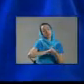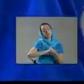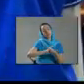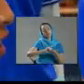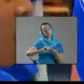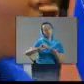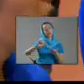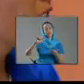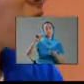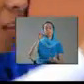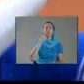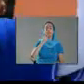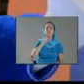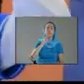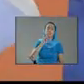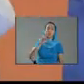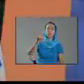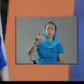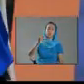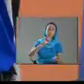santo, tú eres santo.